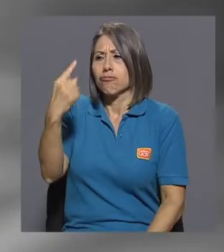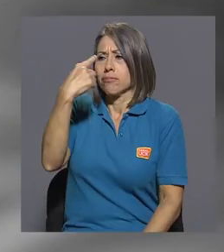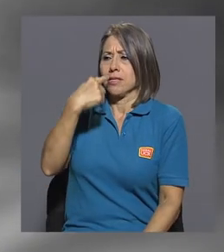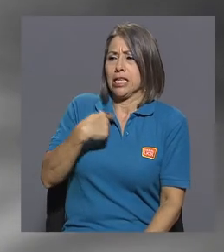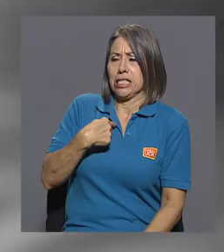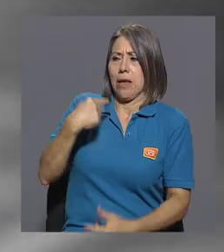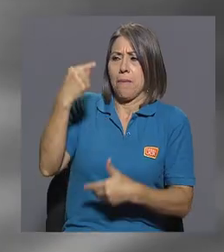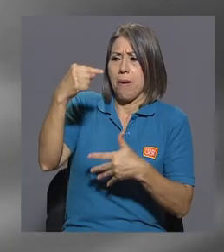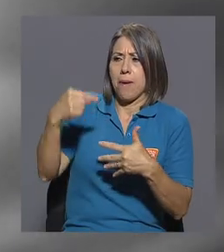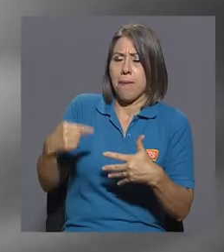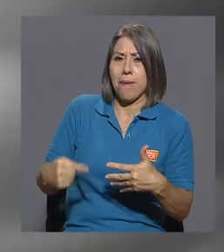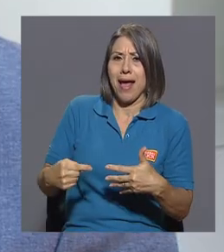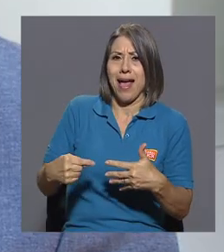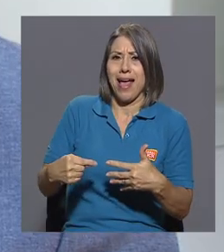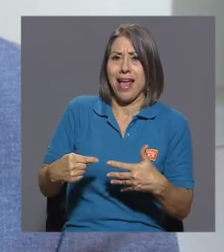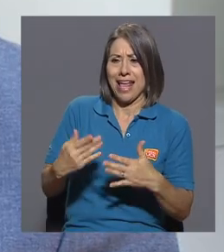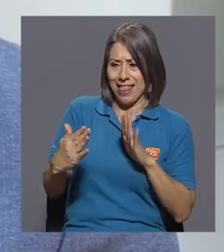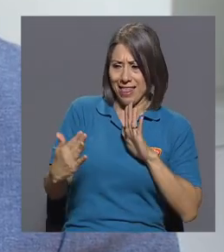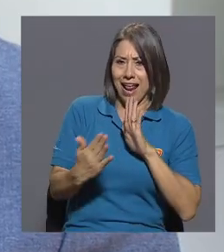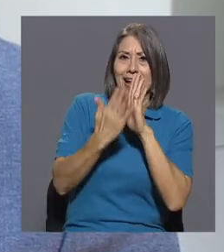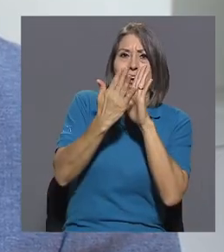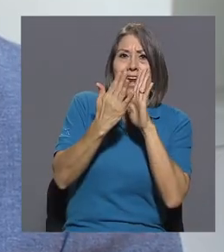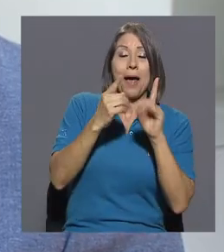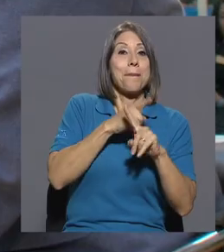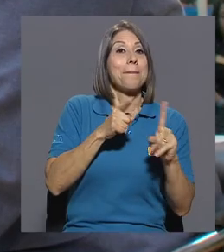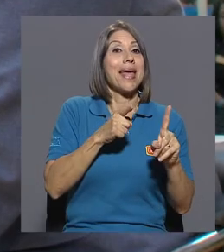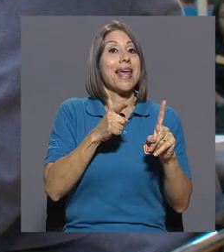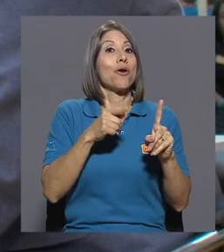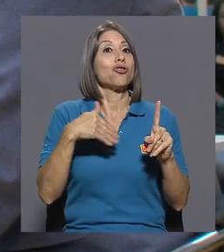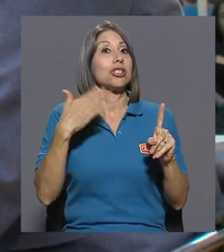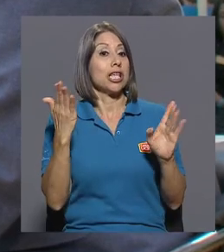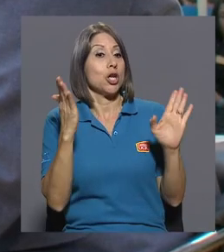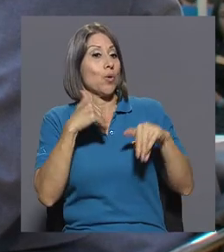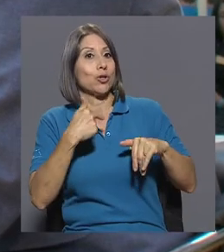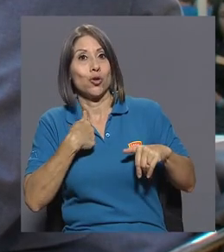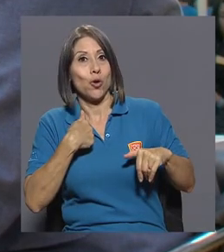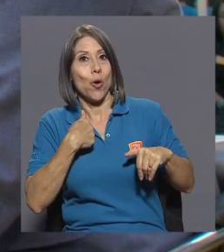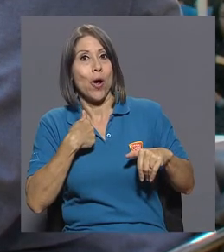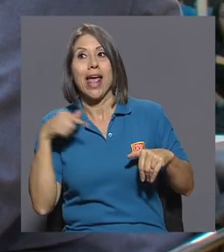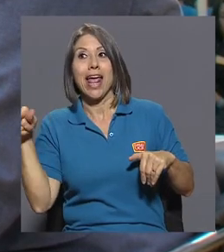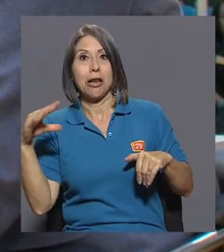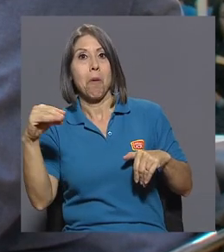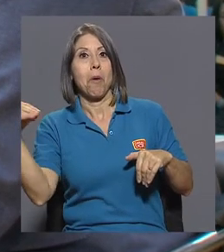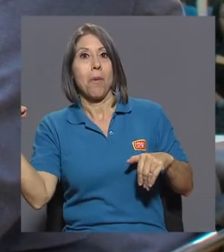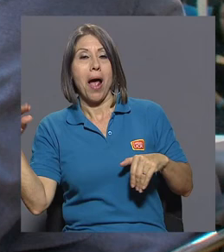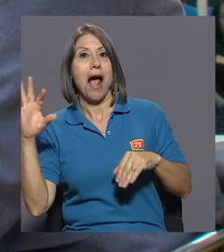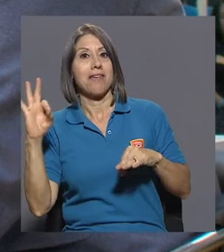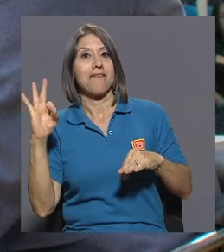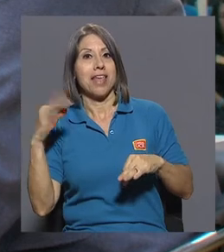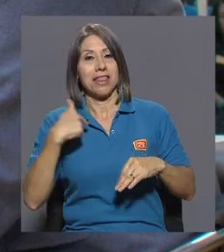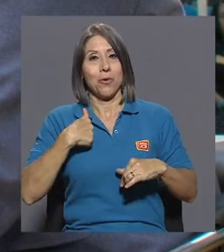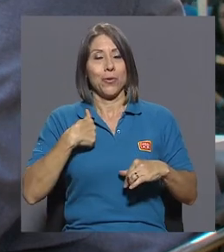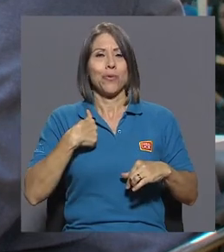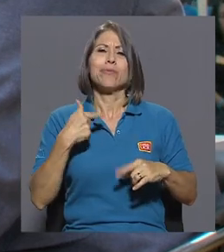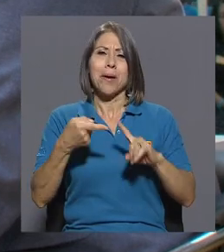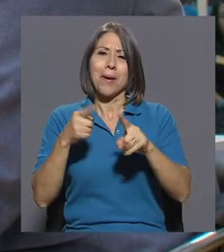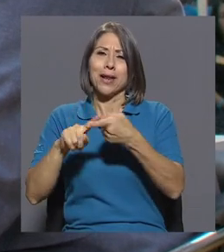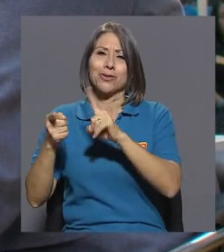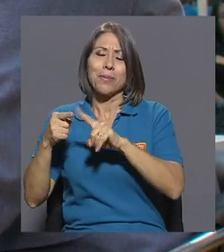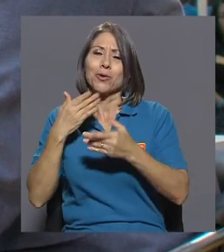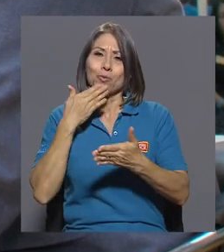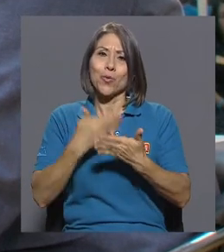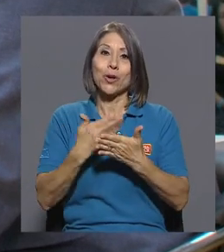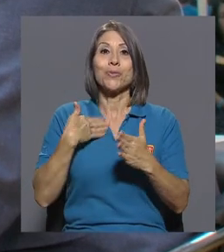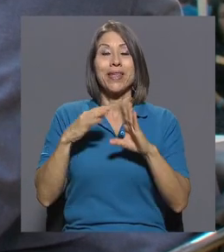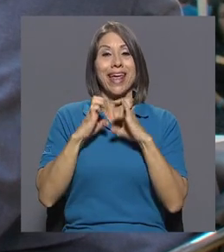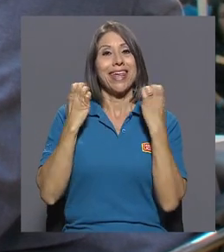habla bien de vos detrás de su espalda. Y entonces tengo varios amigos muy buenos. Mi equipo del canal también de